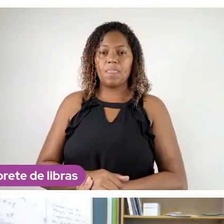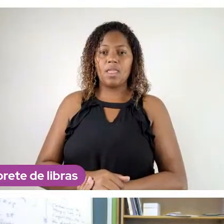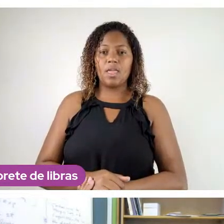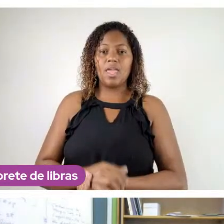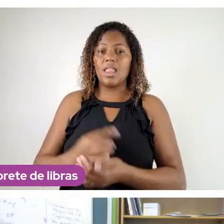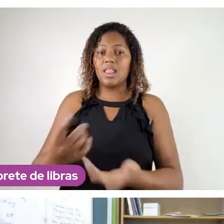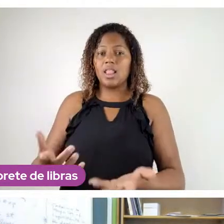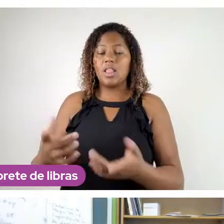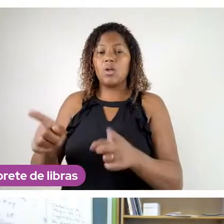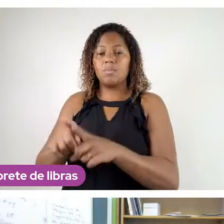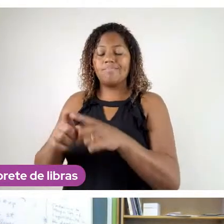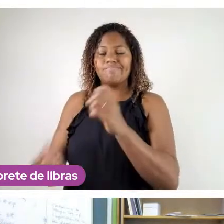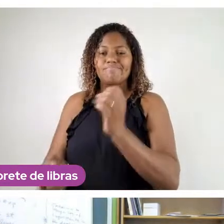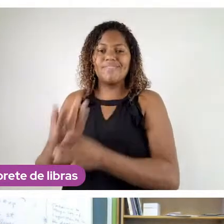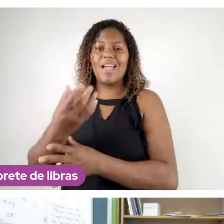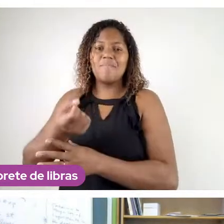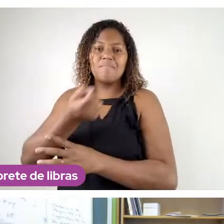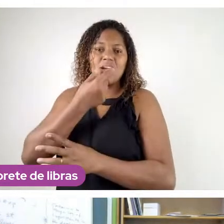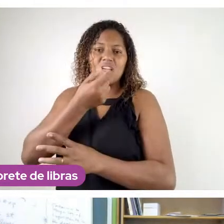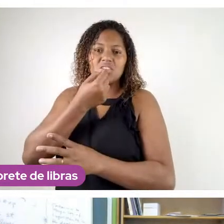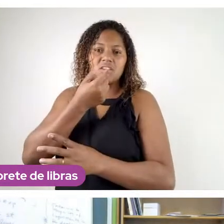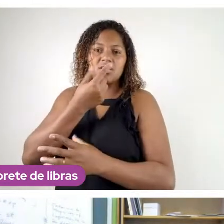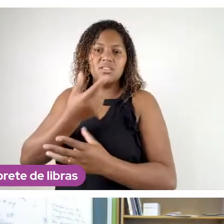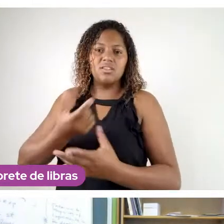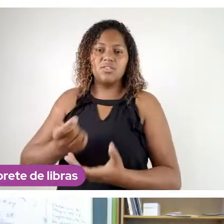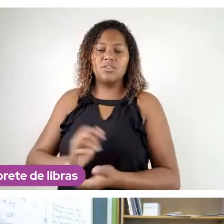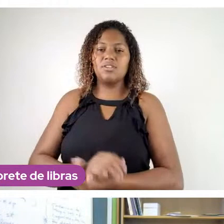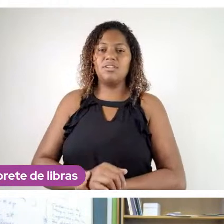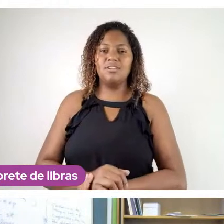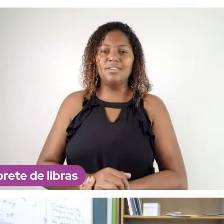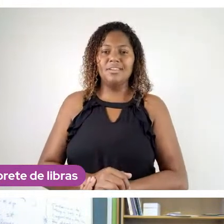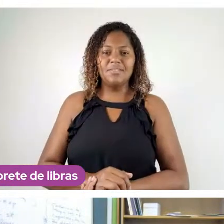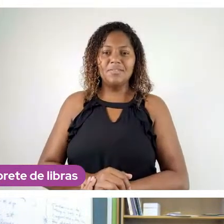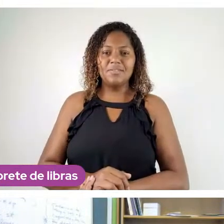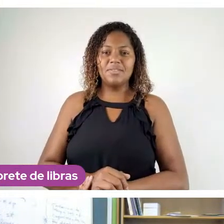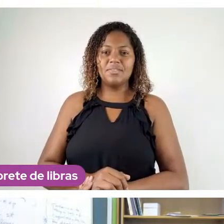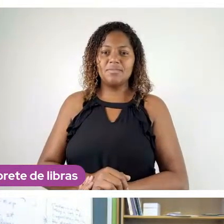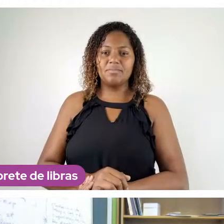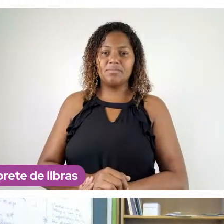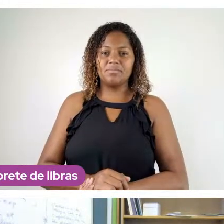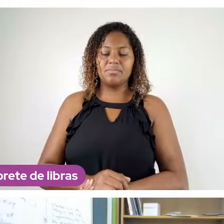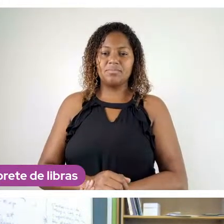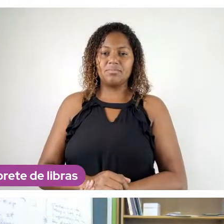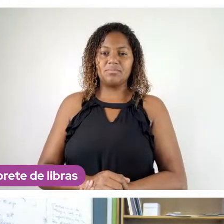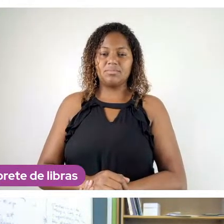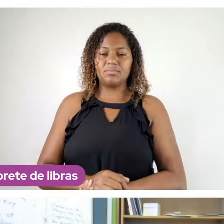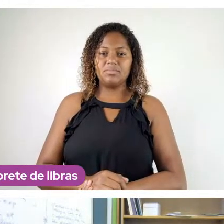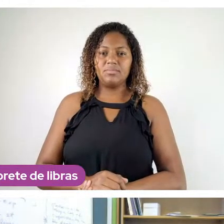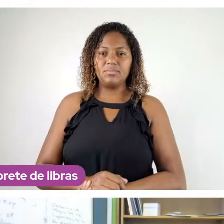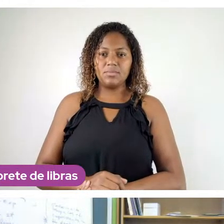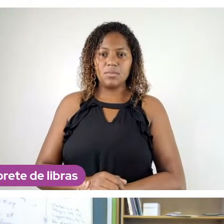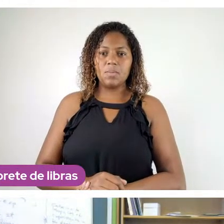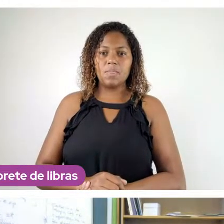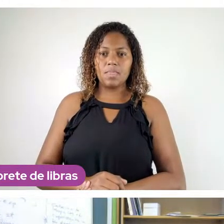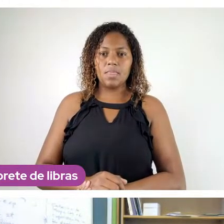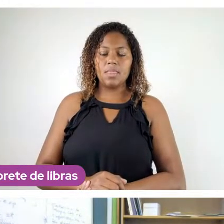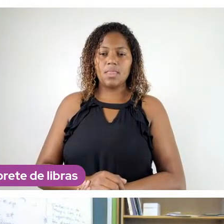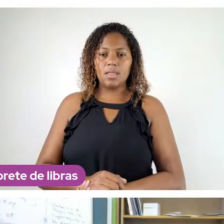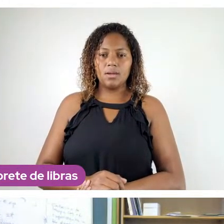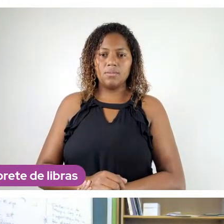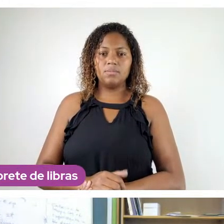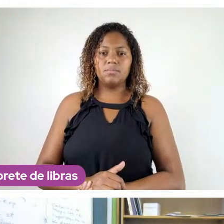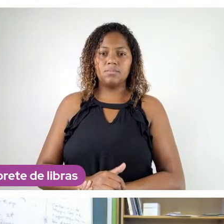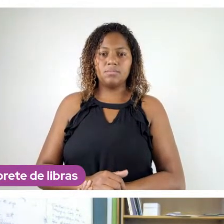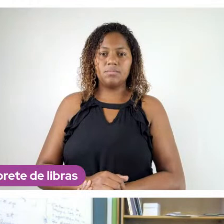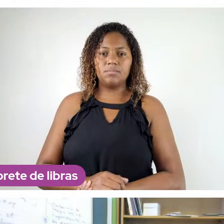ejemplo que se utiliza porque precisamente gracias a esa acción evitaron construir masivamente. E incluso